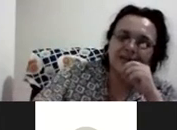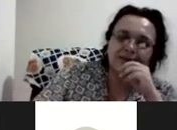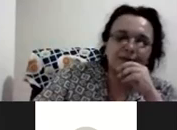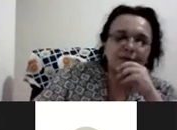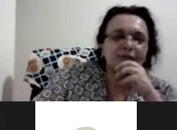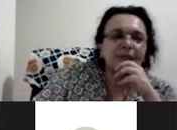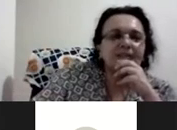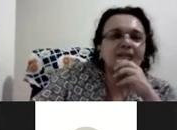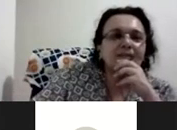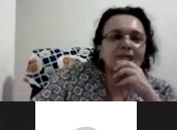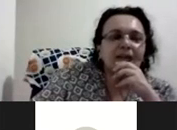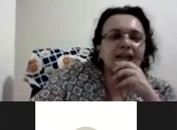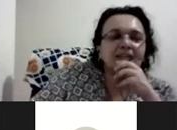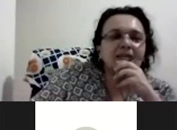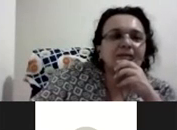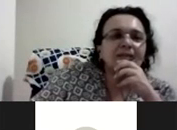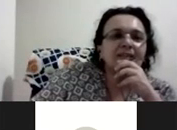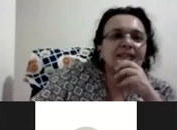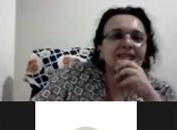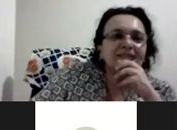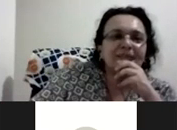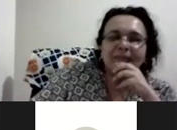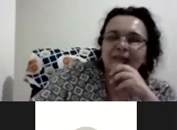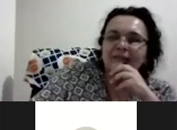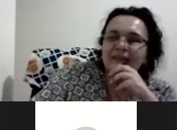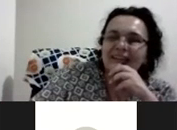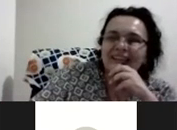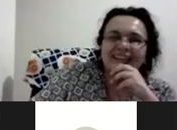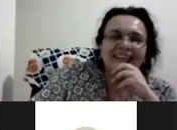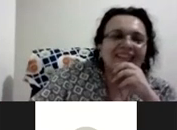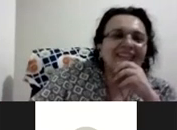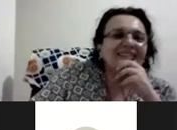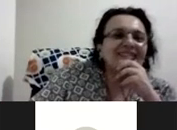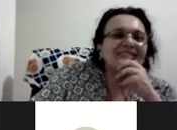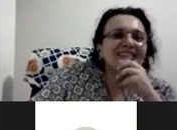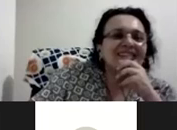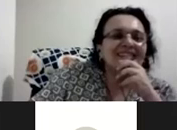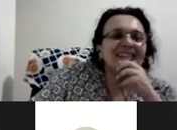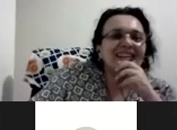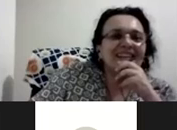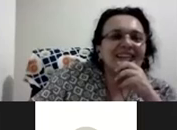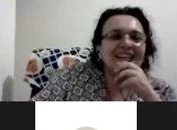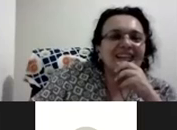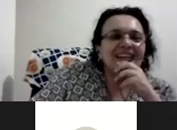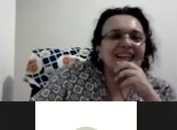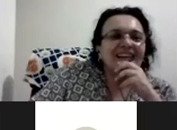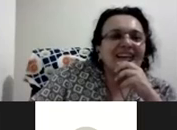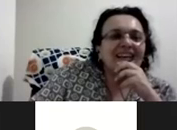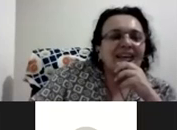las del curso pasado. Ahí las tengo guardaditas, ¿verdad? Entonces,